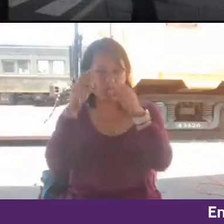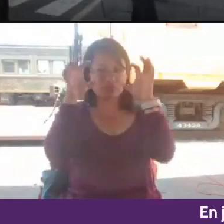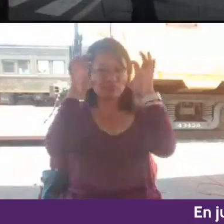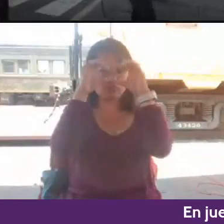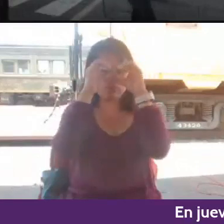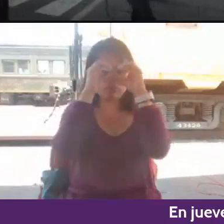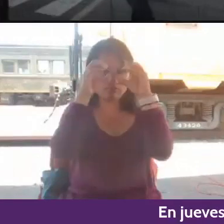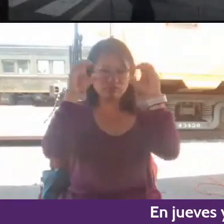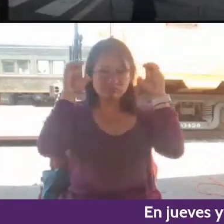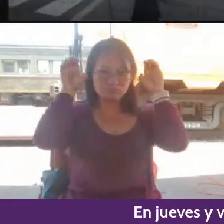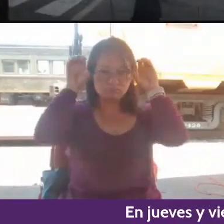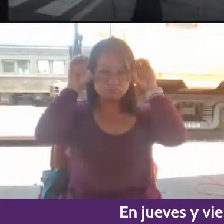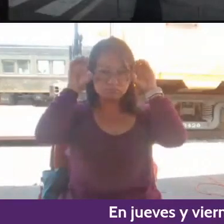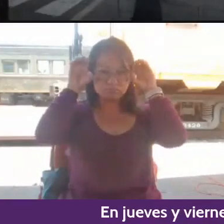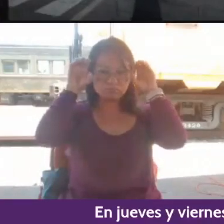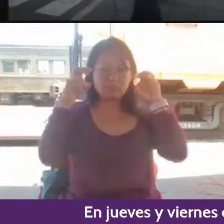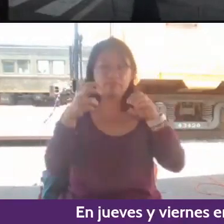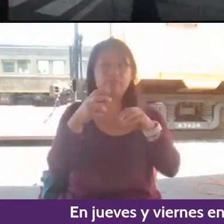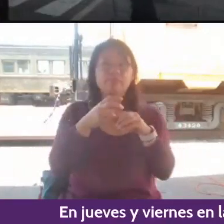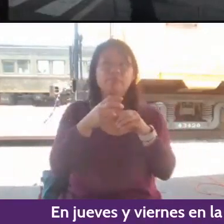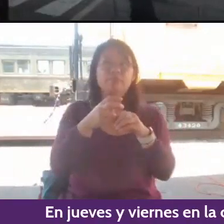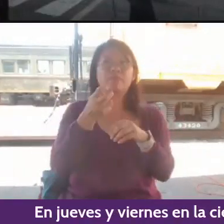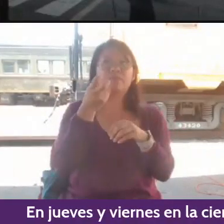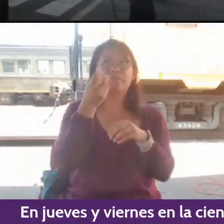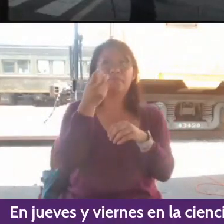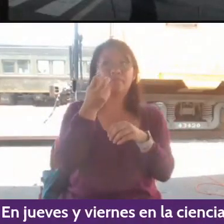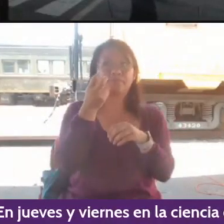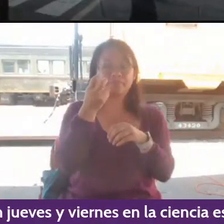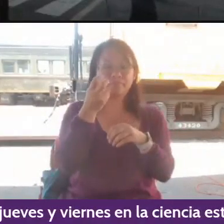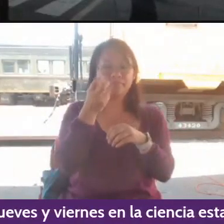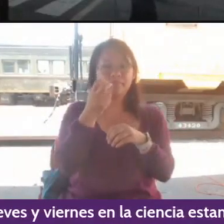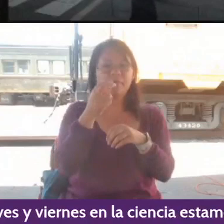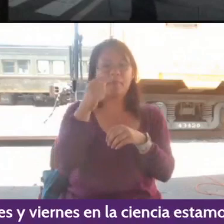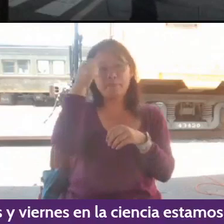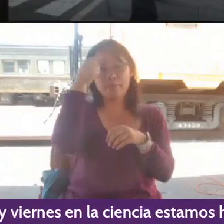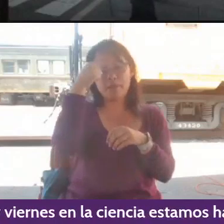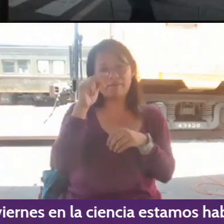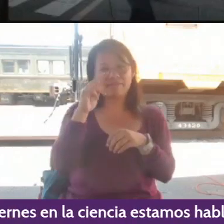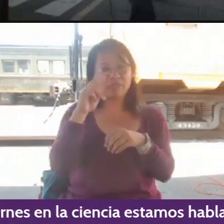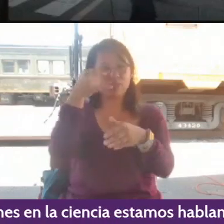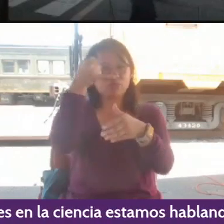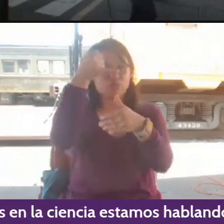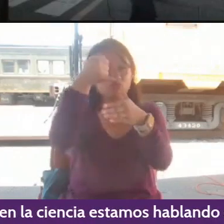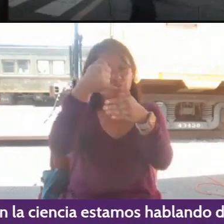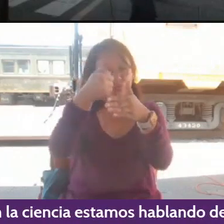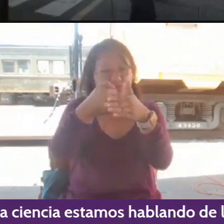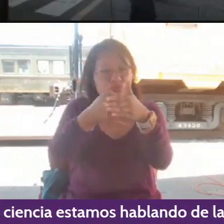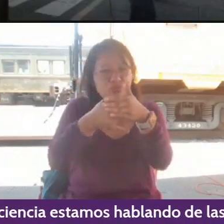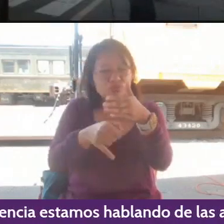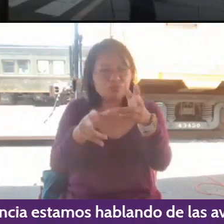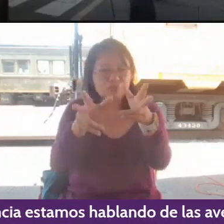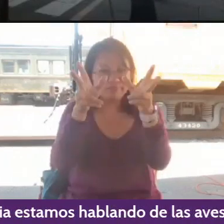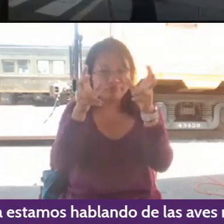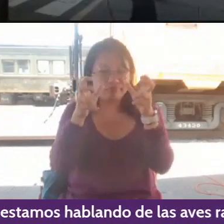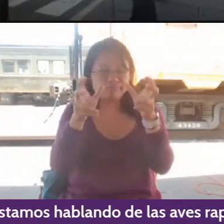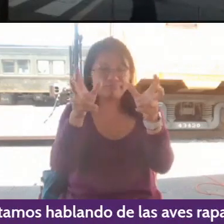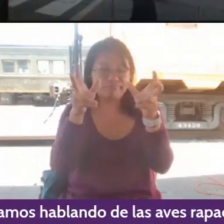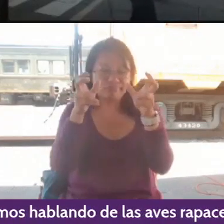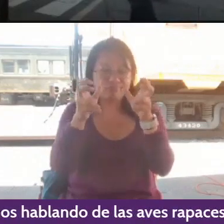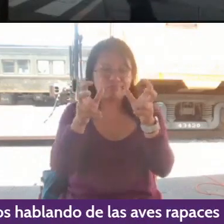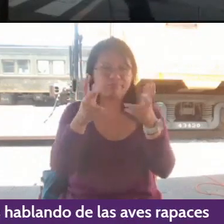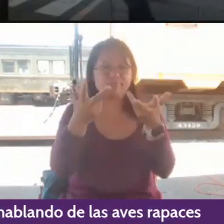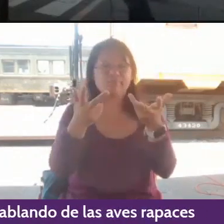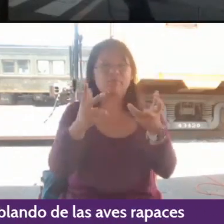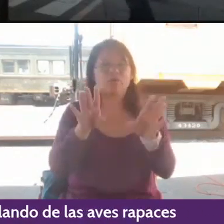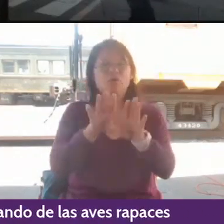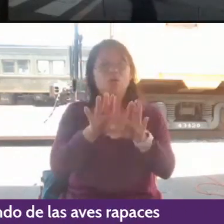Los ojos al frente le van a dar mayores posibilidades de percepción de profundidad y mayores posibilidades, en este caso,